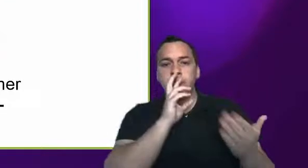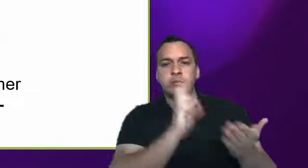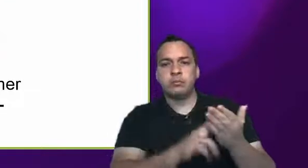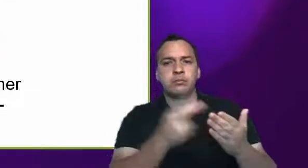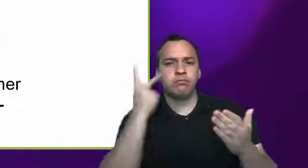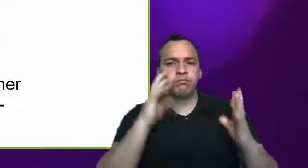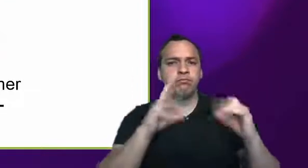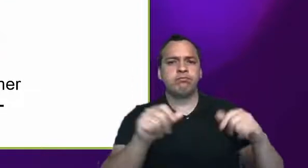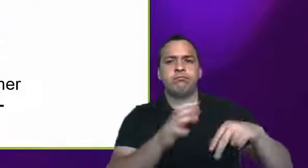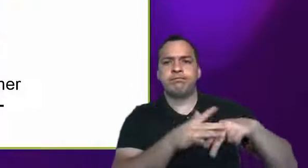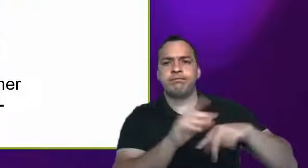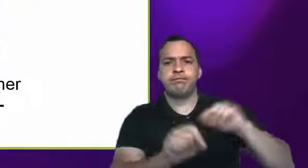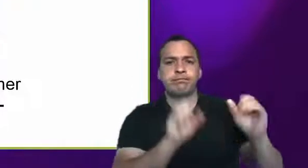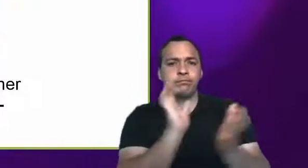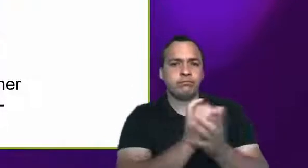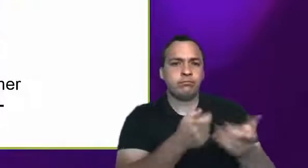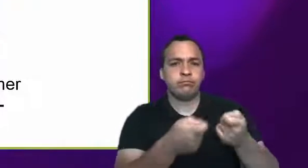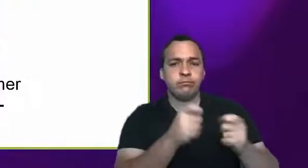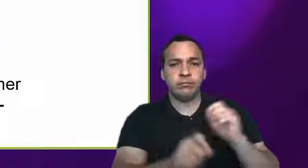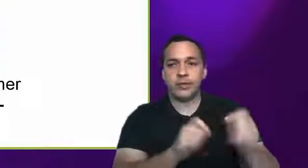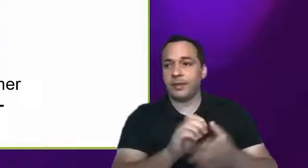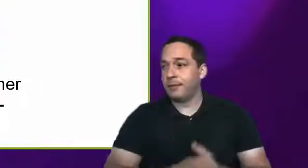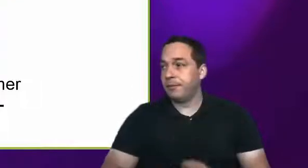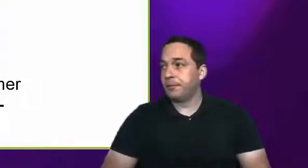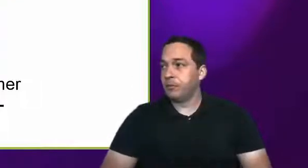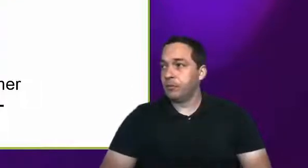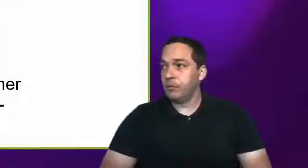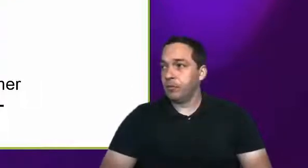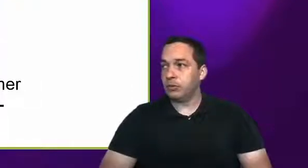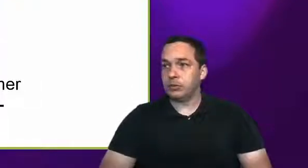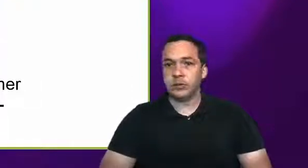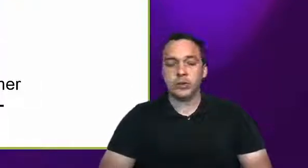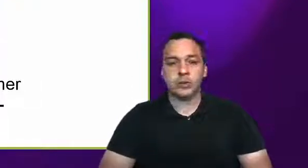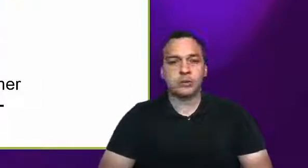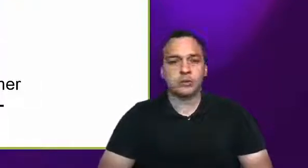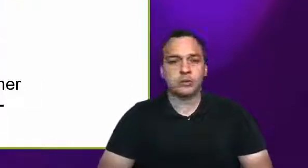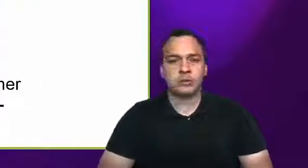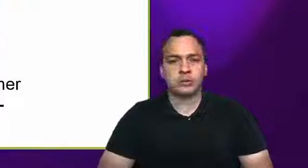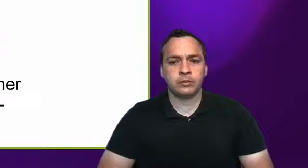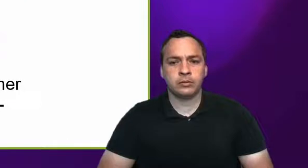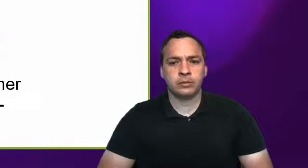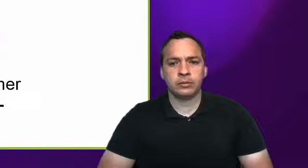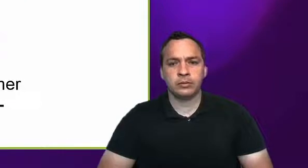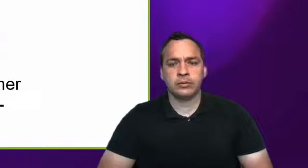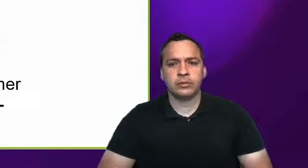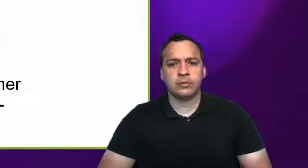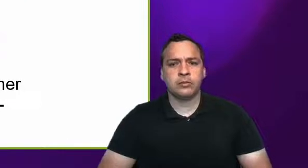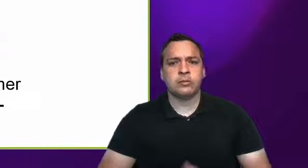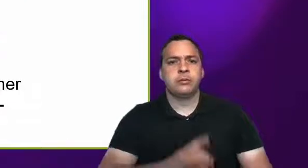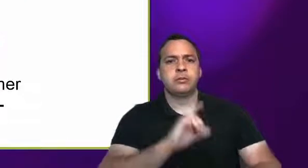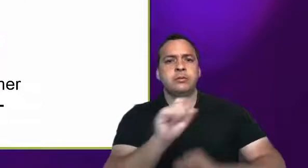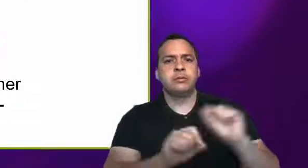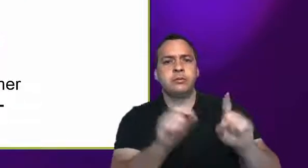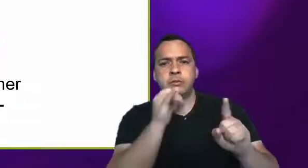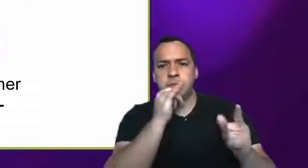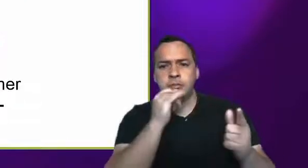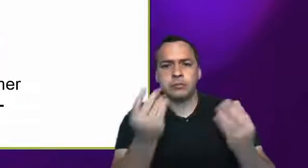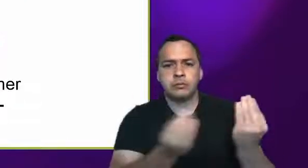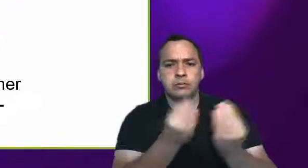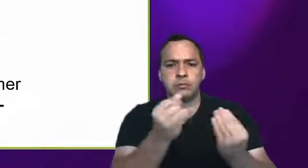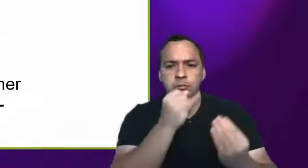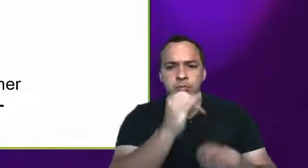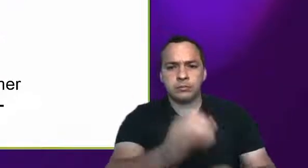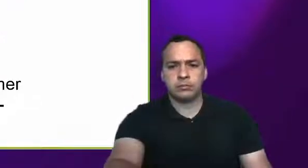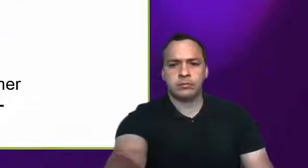grupo control que no se trasplantó, con trabajo de oncología médica, donde prospécticos,